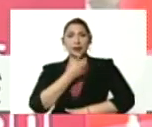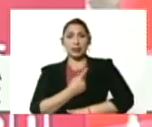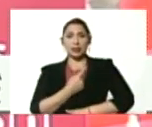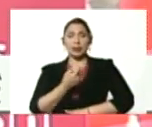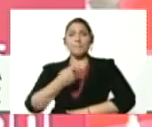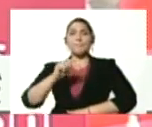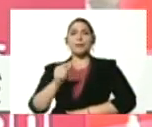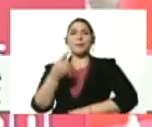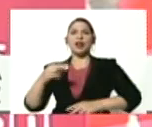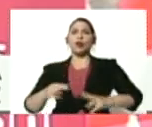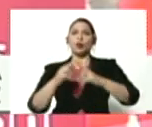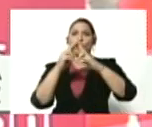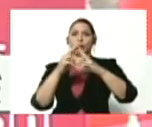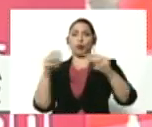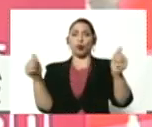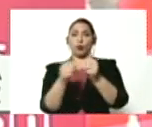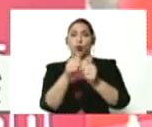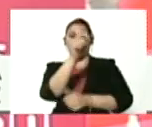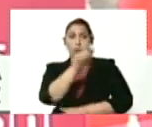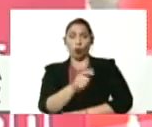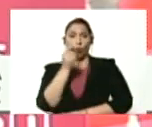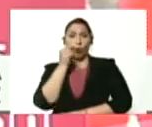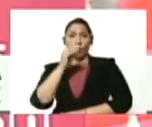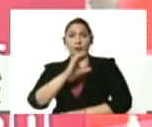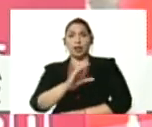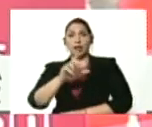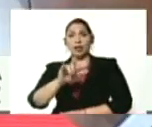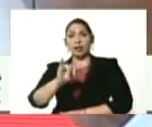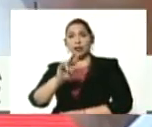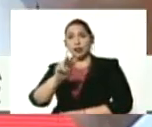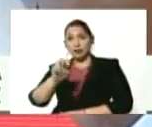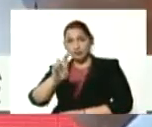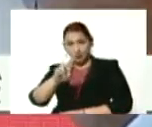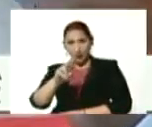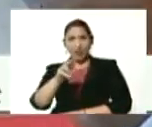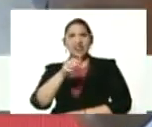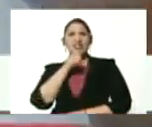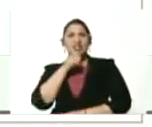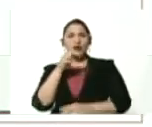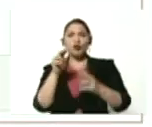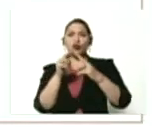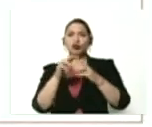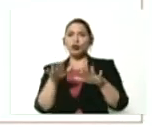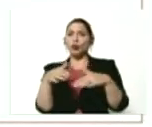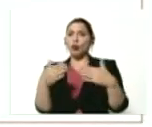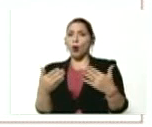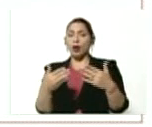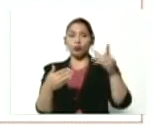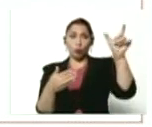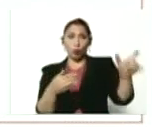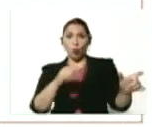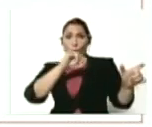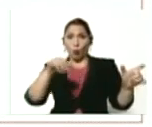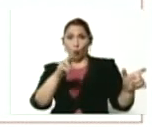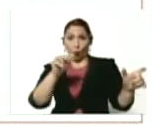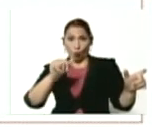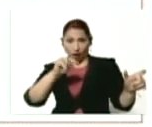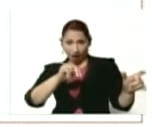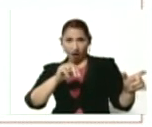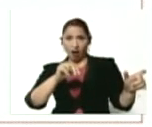primeros encuentros con el señor Cliver Alcalá Cordones, a quien había conocido cuando Gutiérrez Aranguren